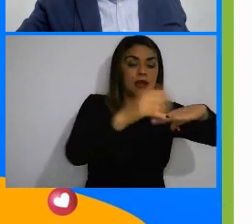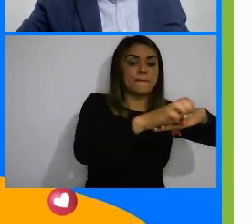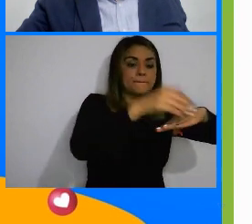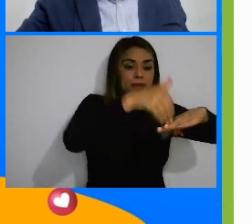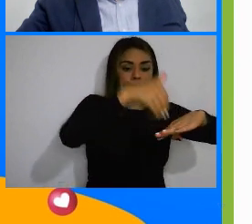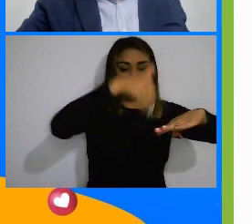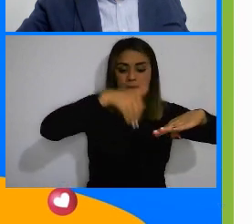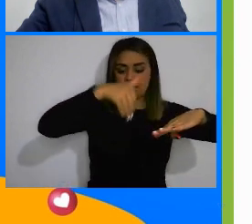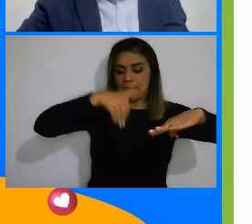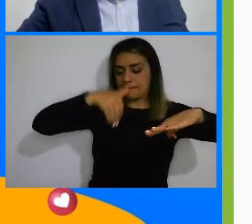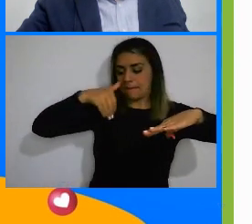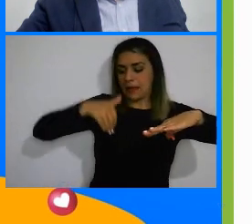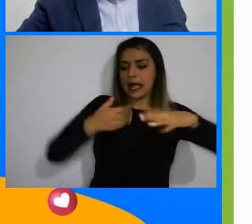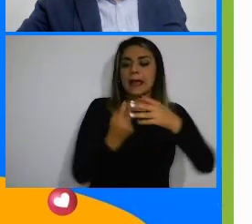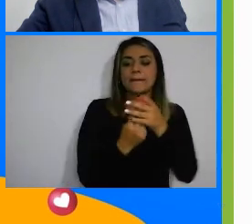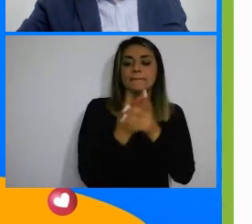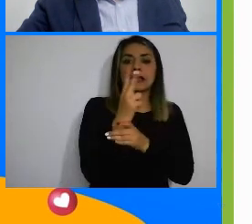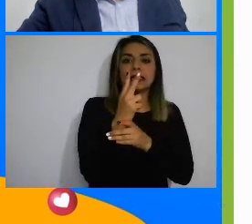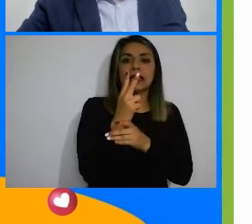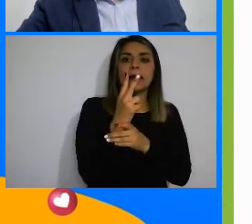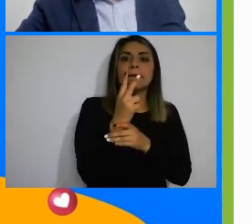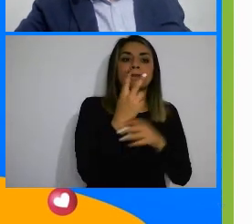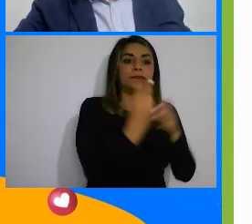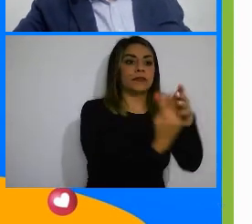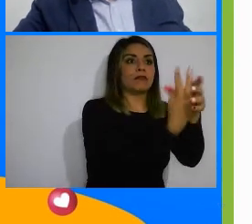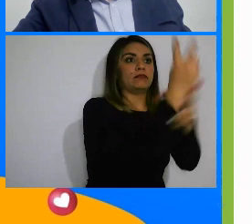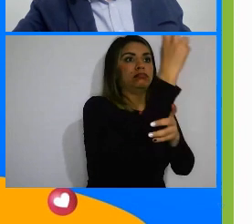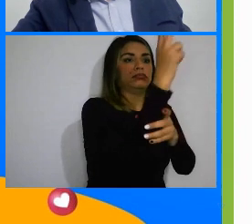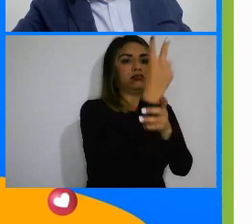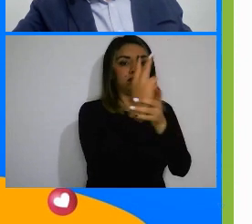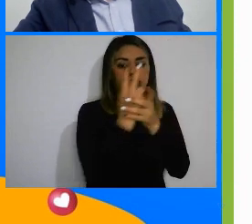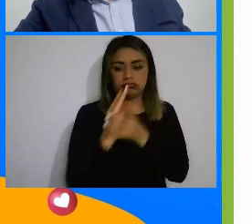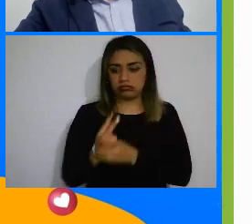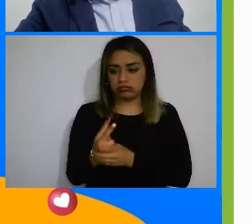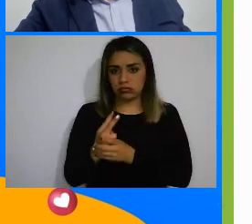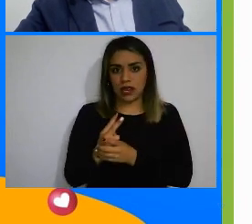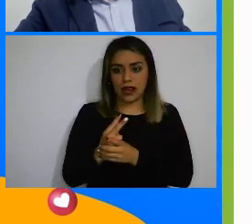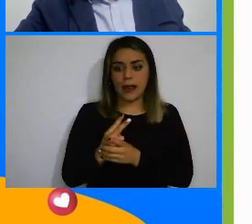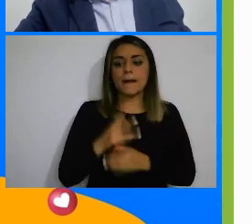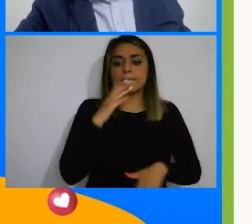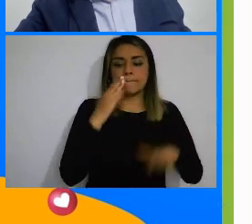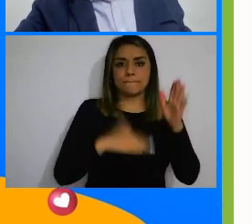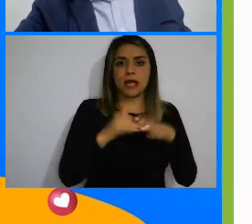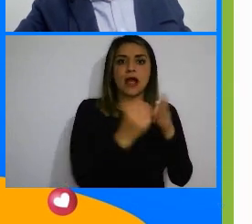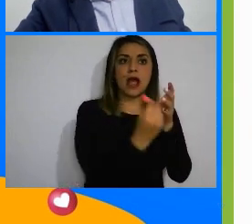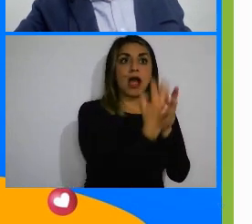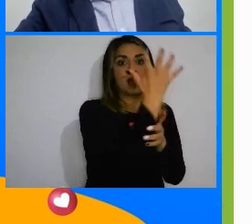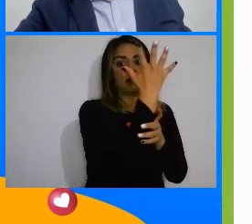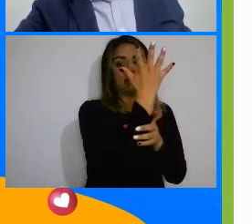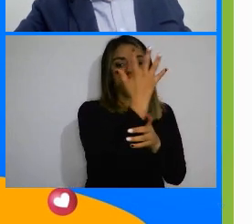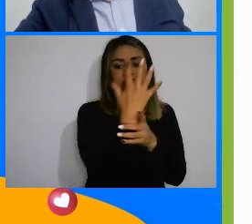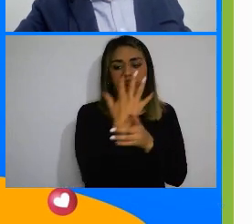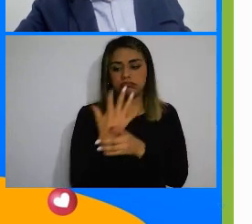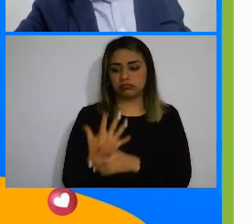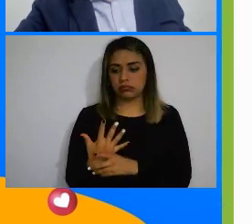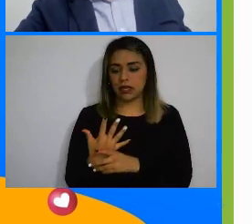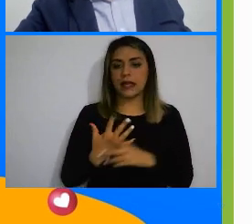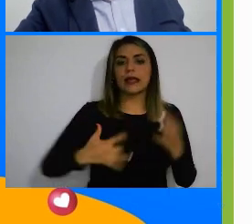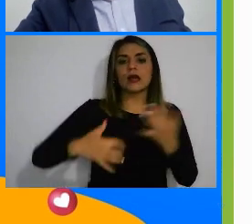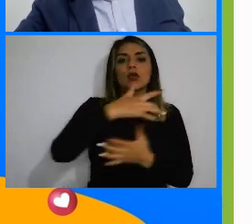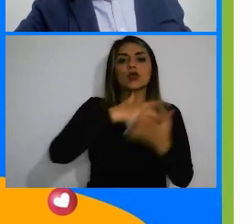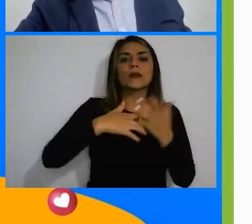las plantas van a ser la flora va a ser más pequeña, o los vegetales, los árboles van a ser más pequeños, hasta llegar al ecosistema